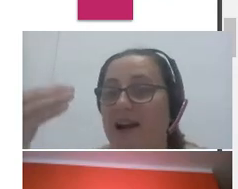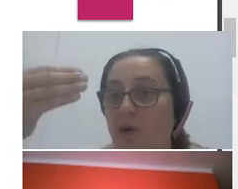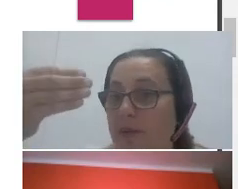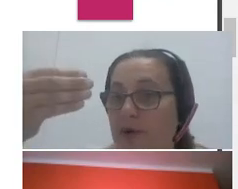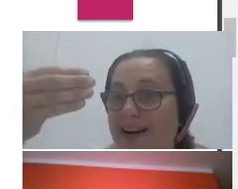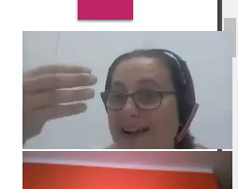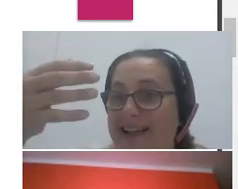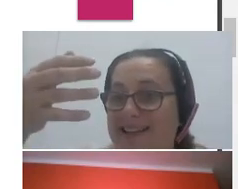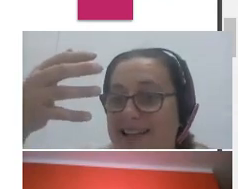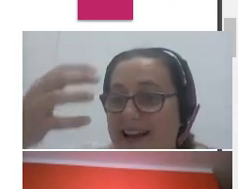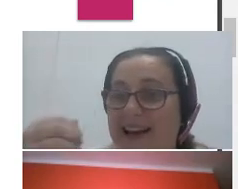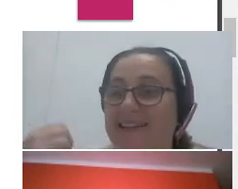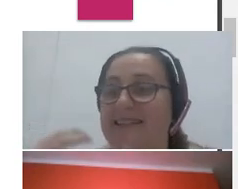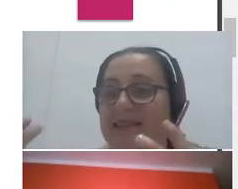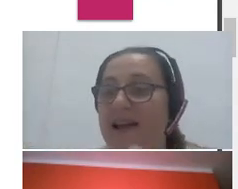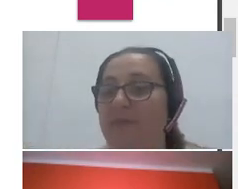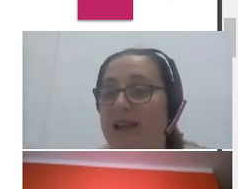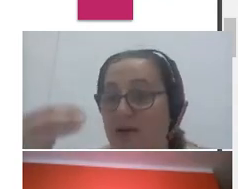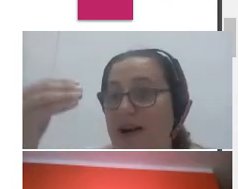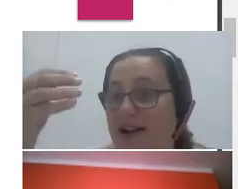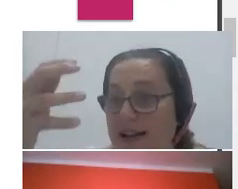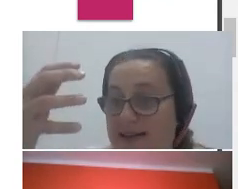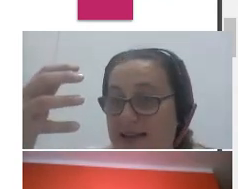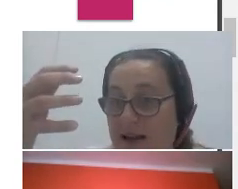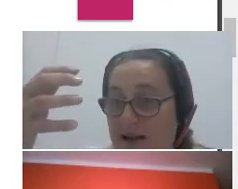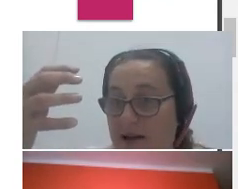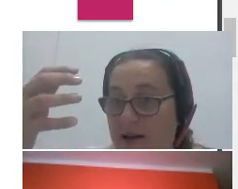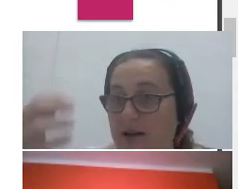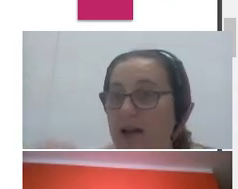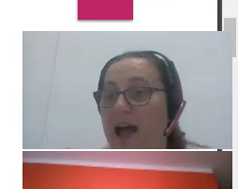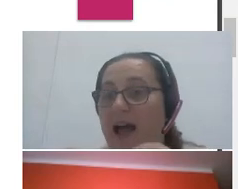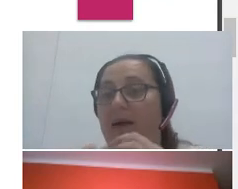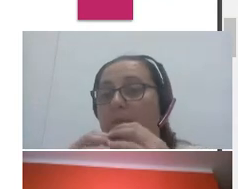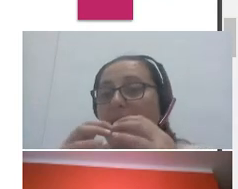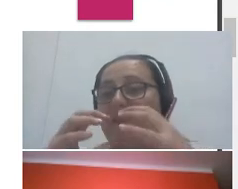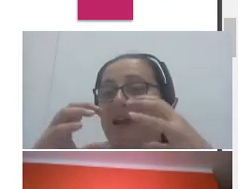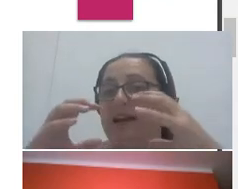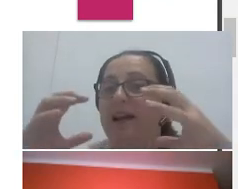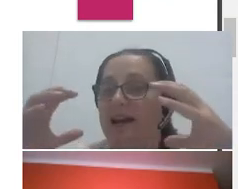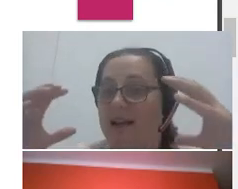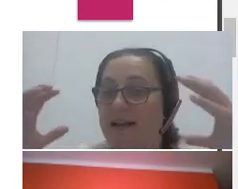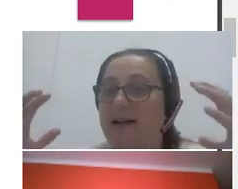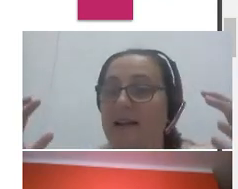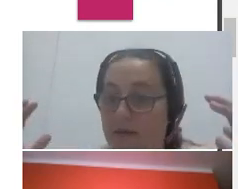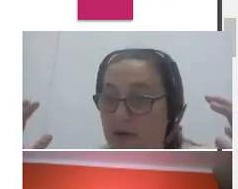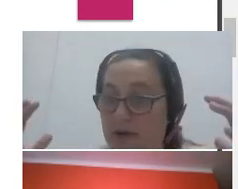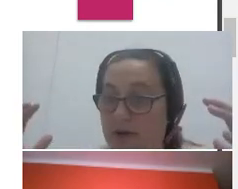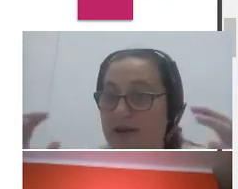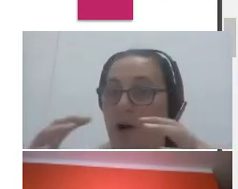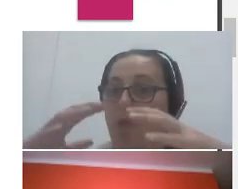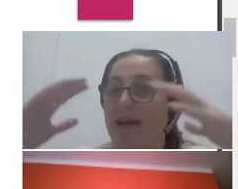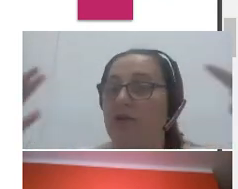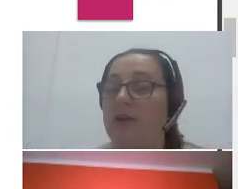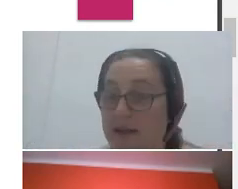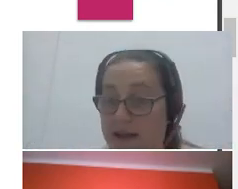entonces el cuerpo no alcanza la elasticidad de la piel, no alcanza a mantener este ritmo